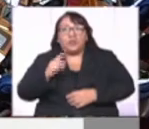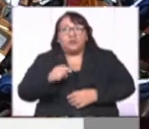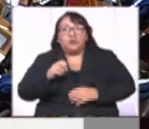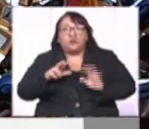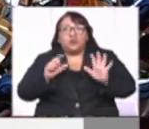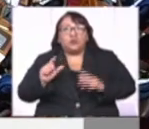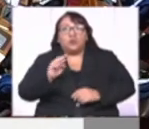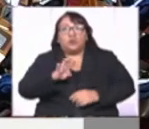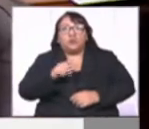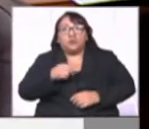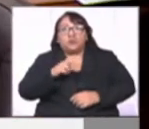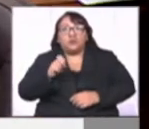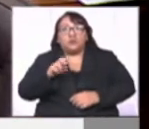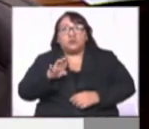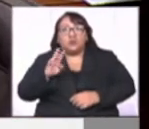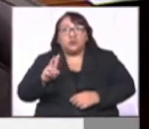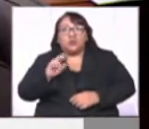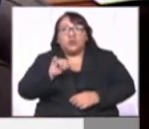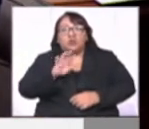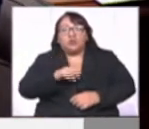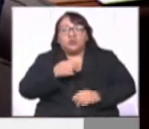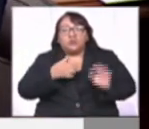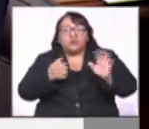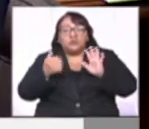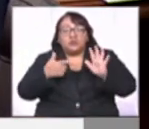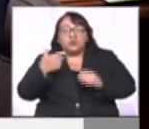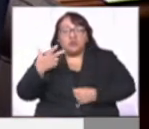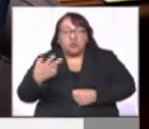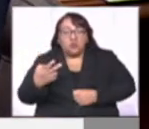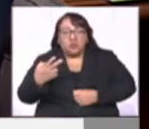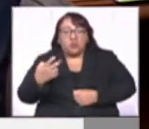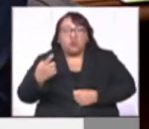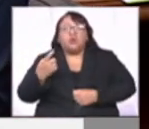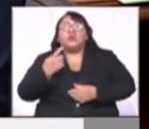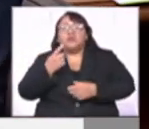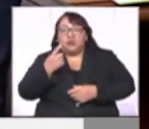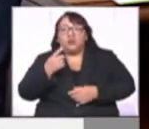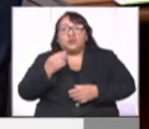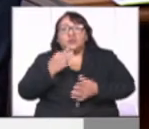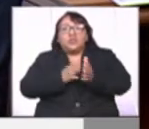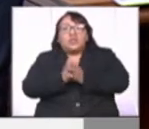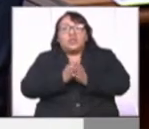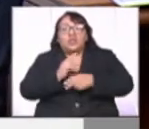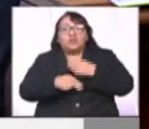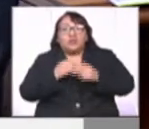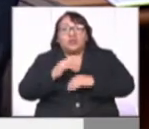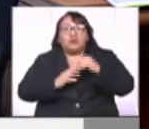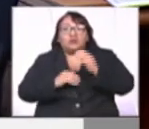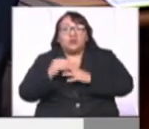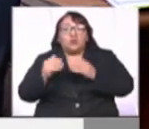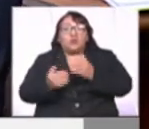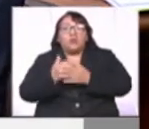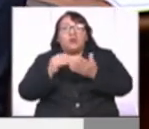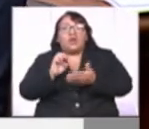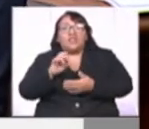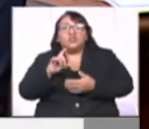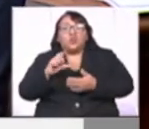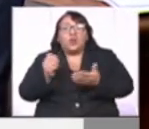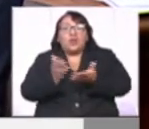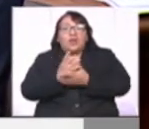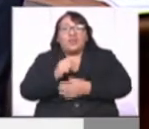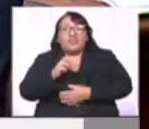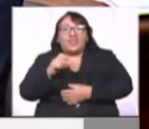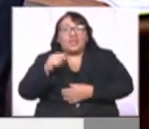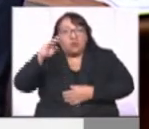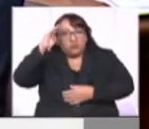3.081, 4.142 y 4.631. Se propone declarar de interés nacional la construcción de la nueva Escuela Técnico Superior